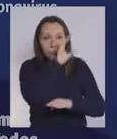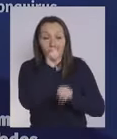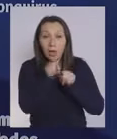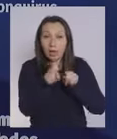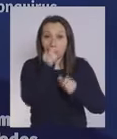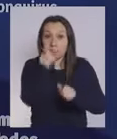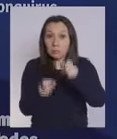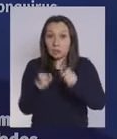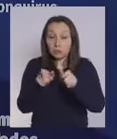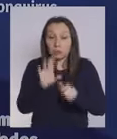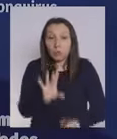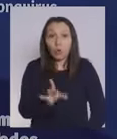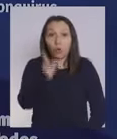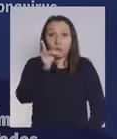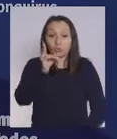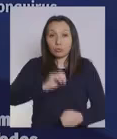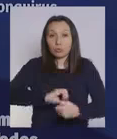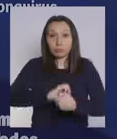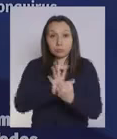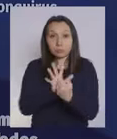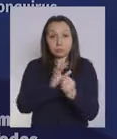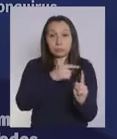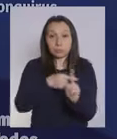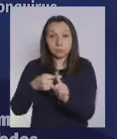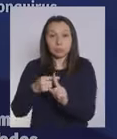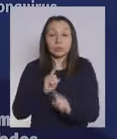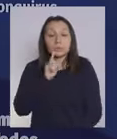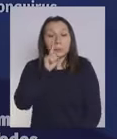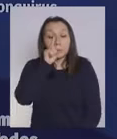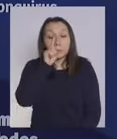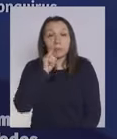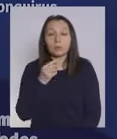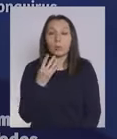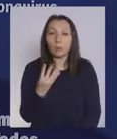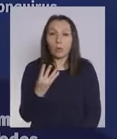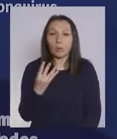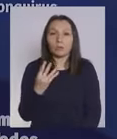de personas, la positividad del PCR es del